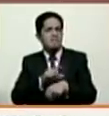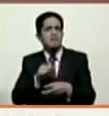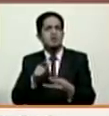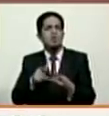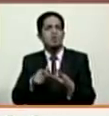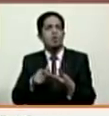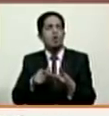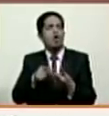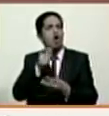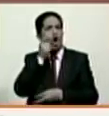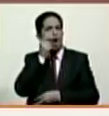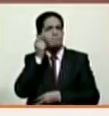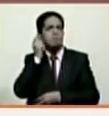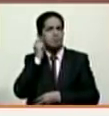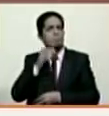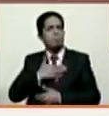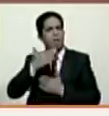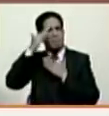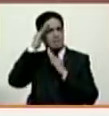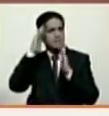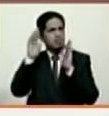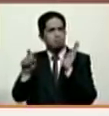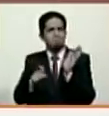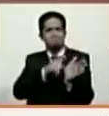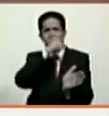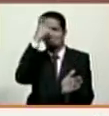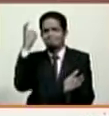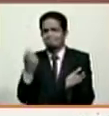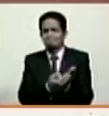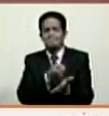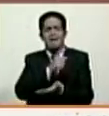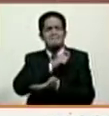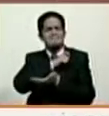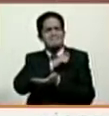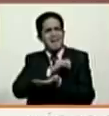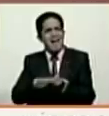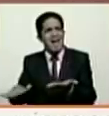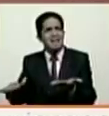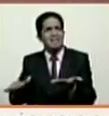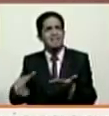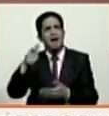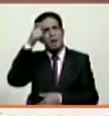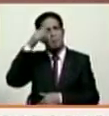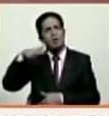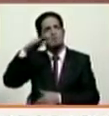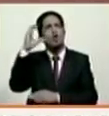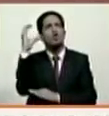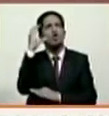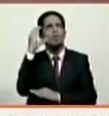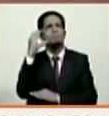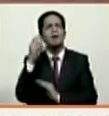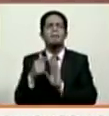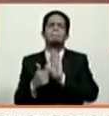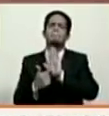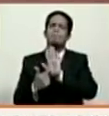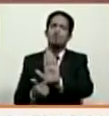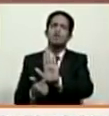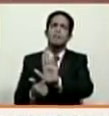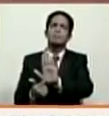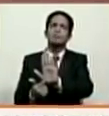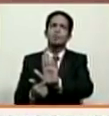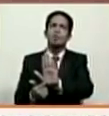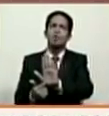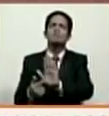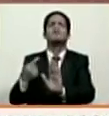obstetras, puedan atender de forma absolutamente gratuita a la población de Cúcuta, como una demostración de la